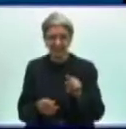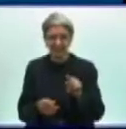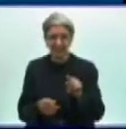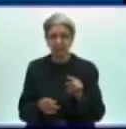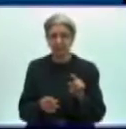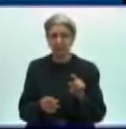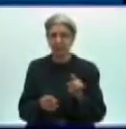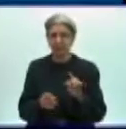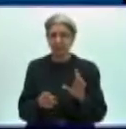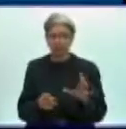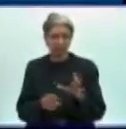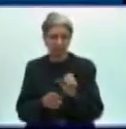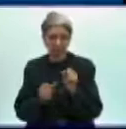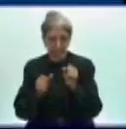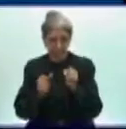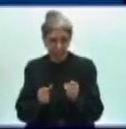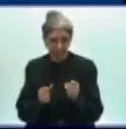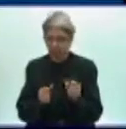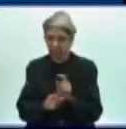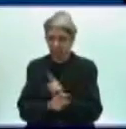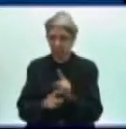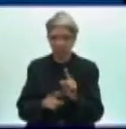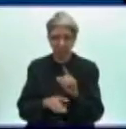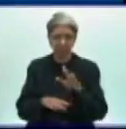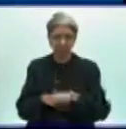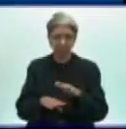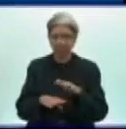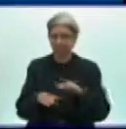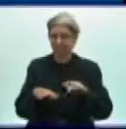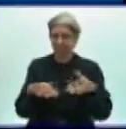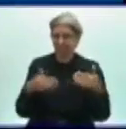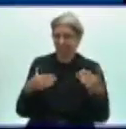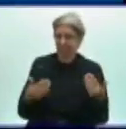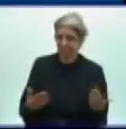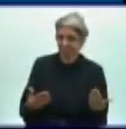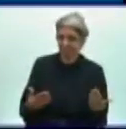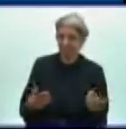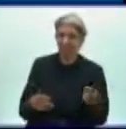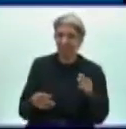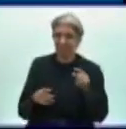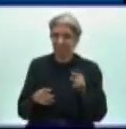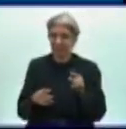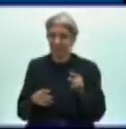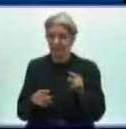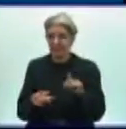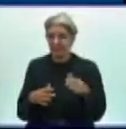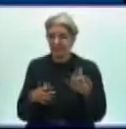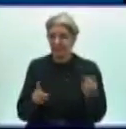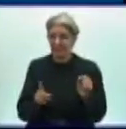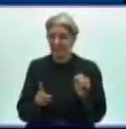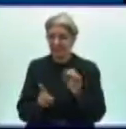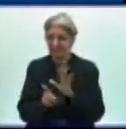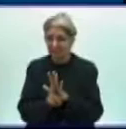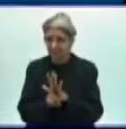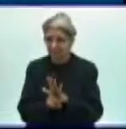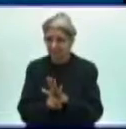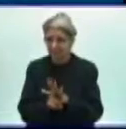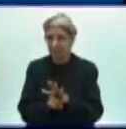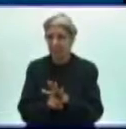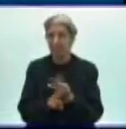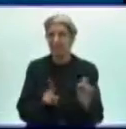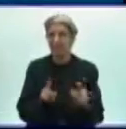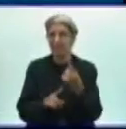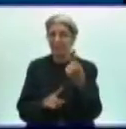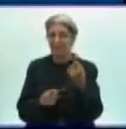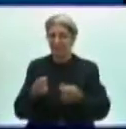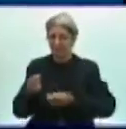definitivo, hubo también consecuencias que provocaron, que fue una de las consecuencias, el inicio del estallido de la Primera